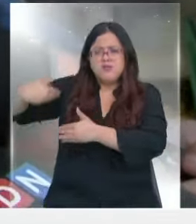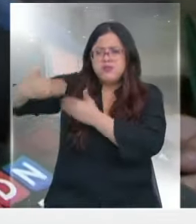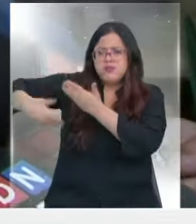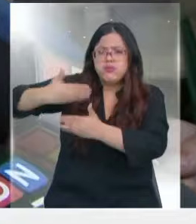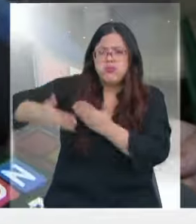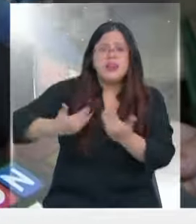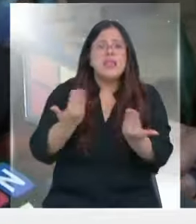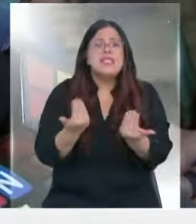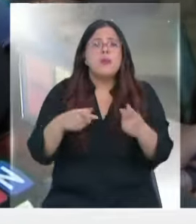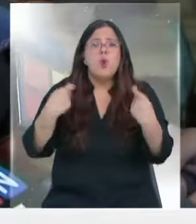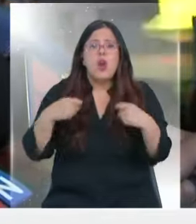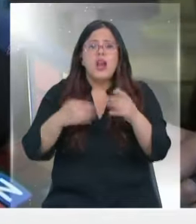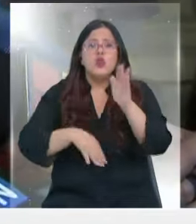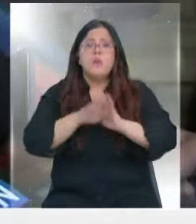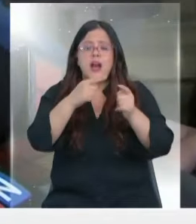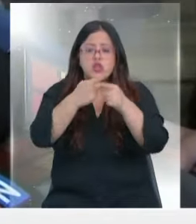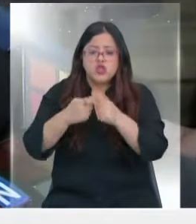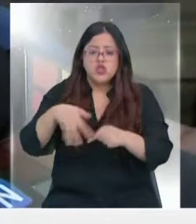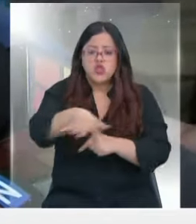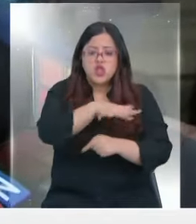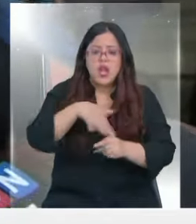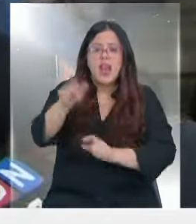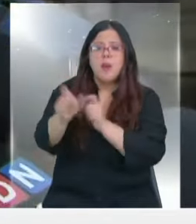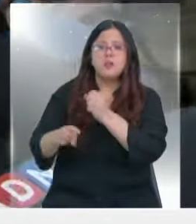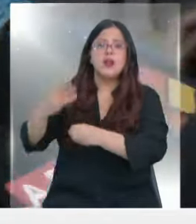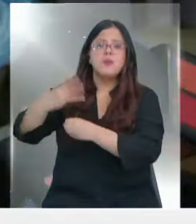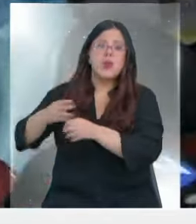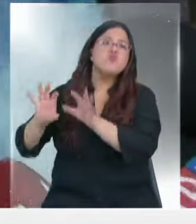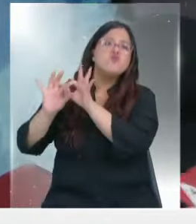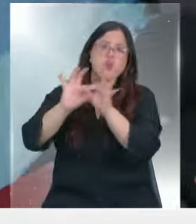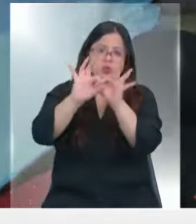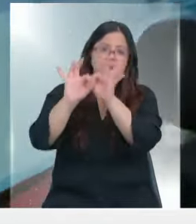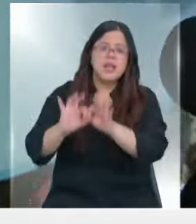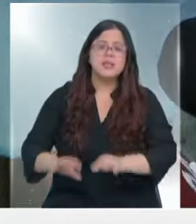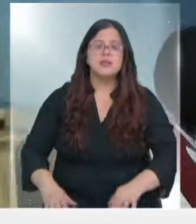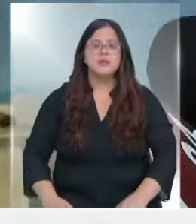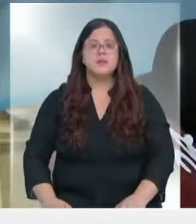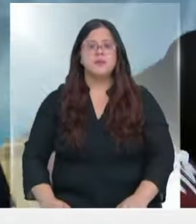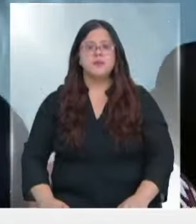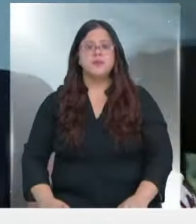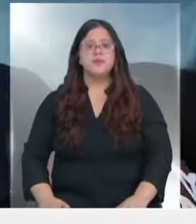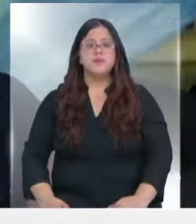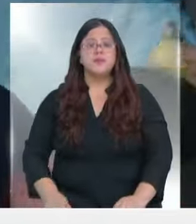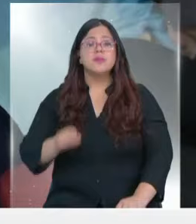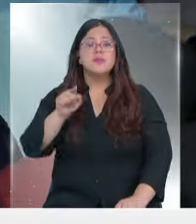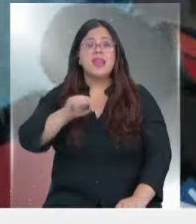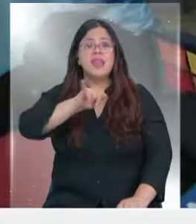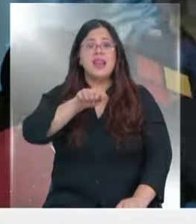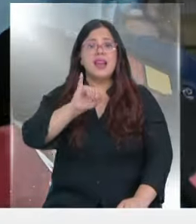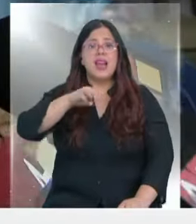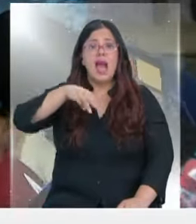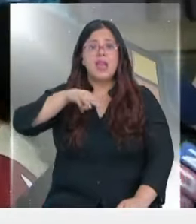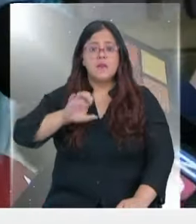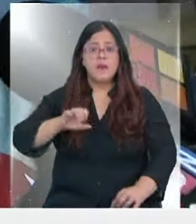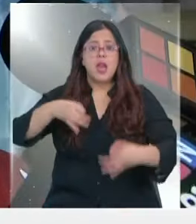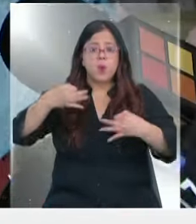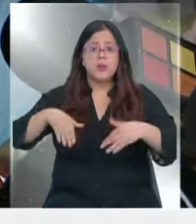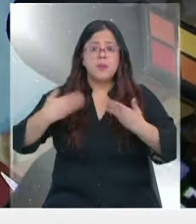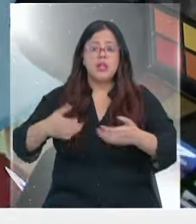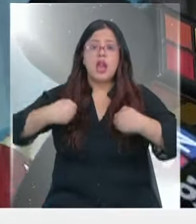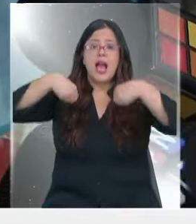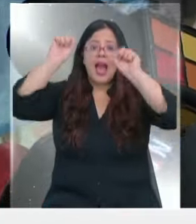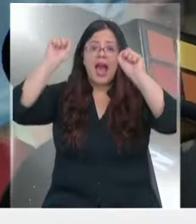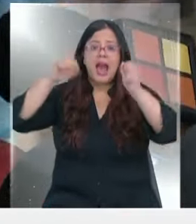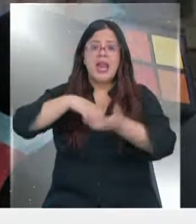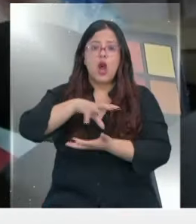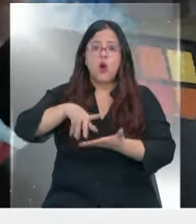más inversiones sociales, particularmente en los adultos mayores. Se lo agradezco, muchas gracias. Gracias de Jaime Belolio. En estos momentos, ganador en la comuna